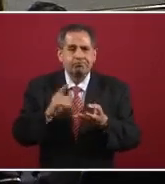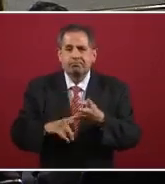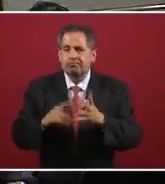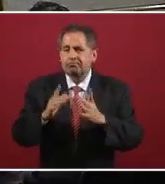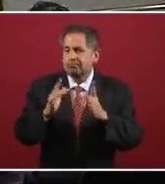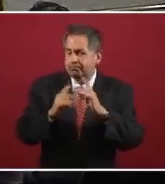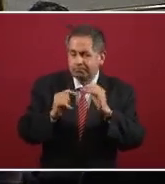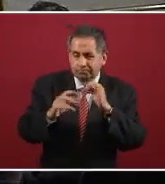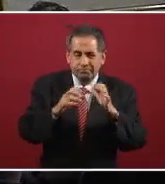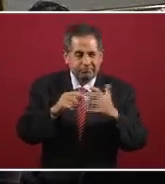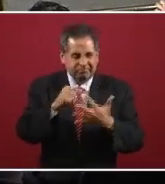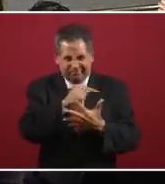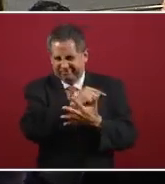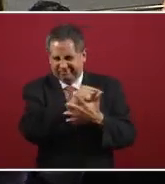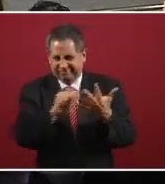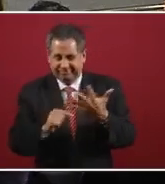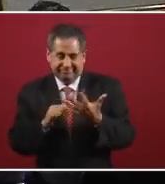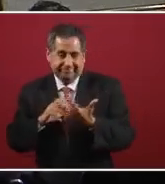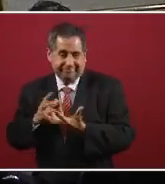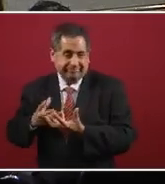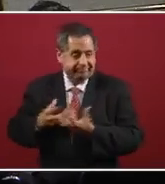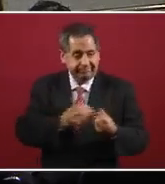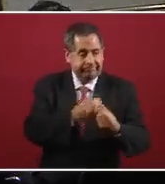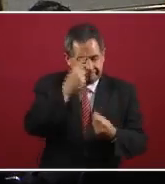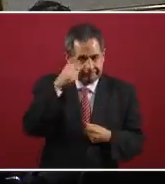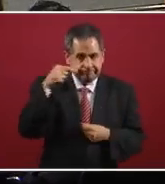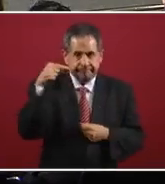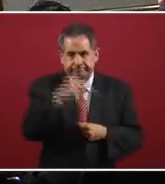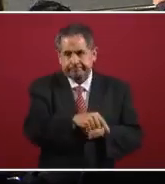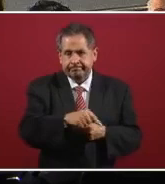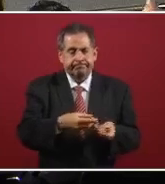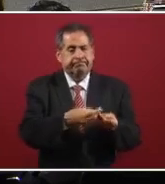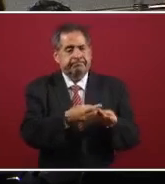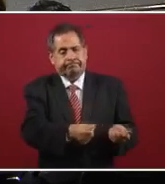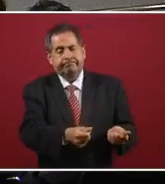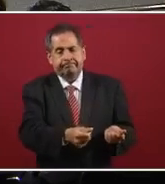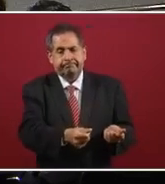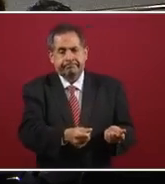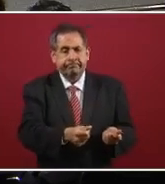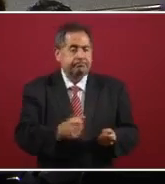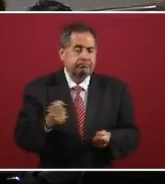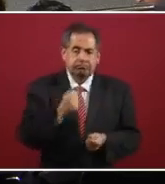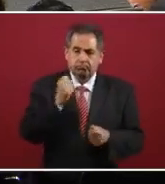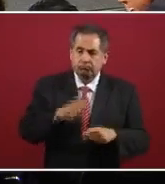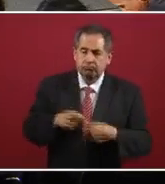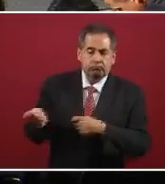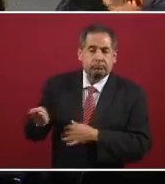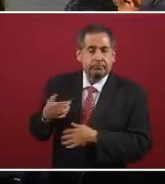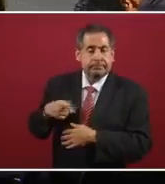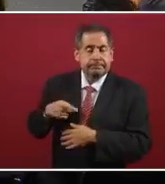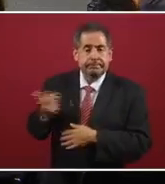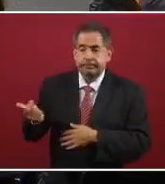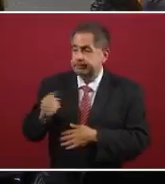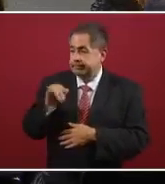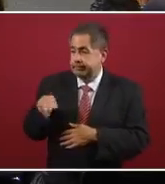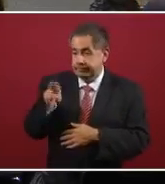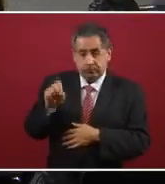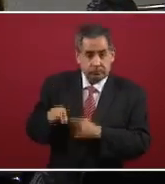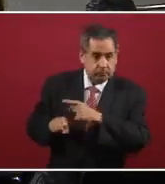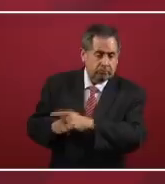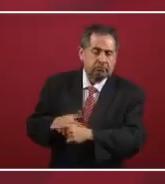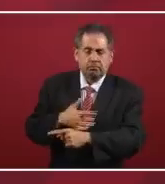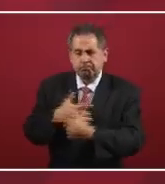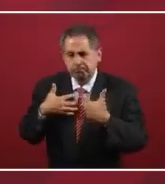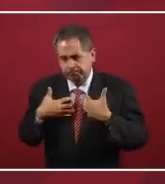comunicación. Afortunadamente tenemos en el vocero de la presidencia a una persona muy sensible frente a este tema que